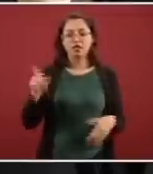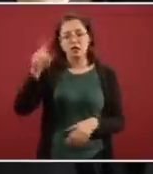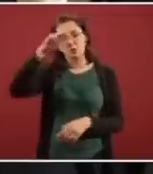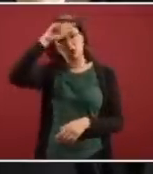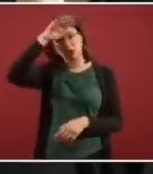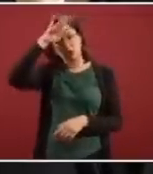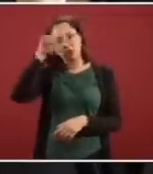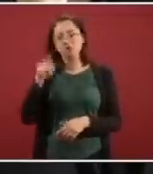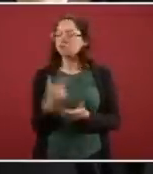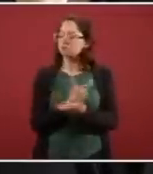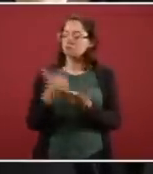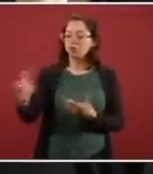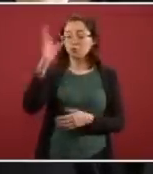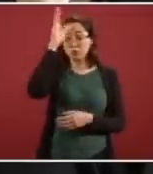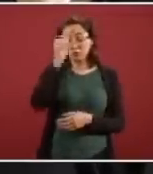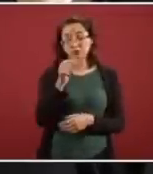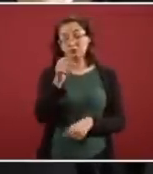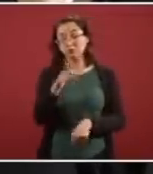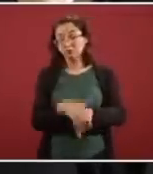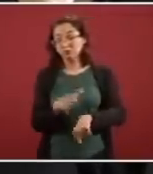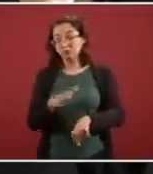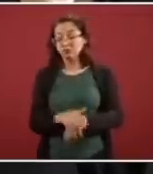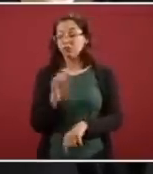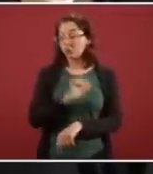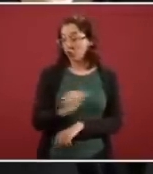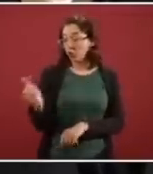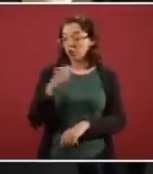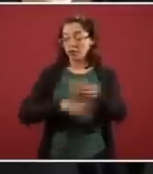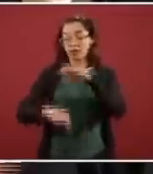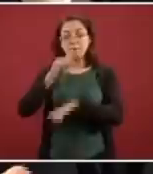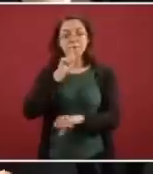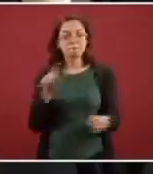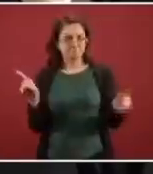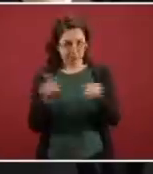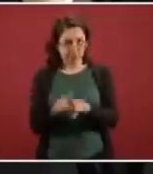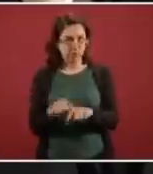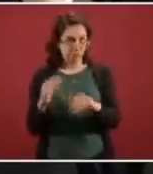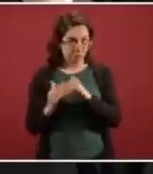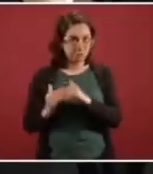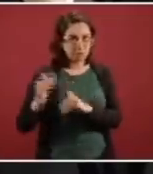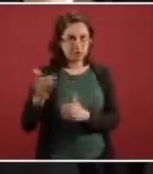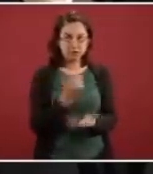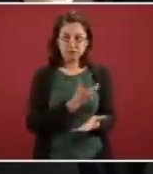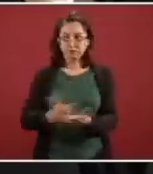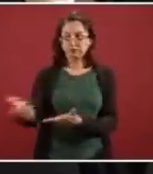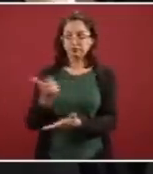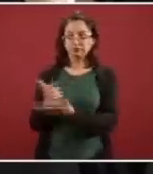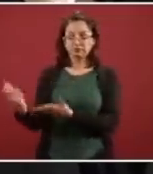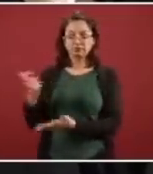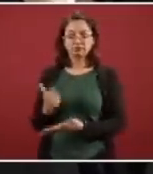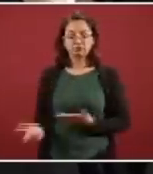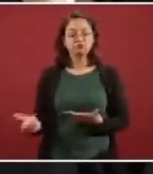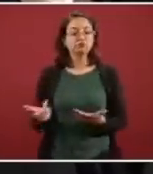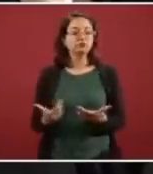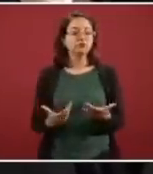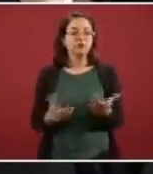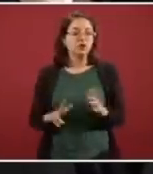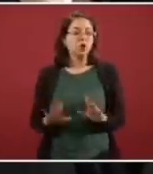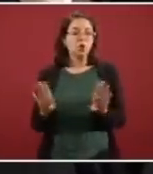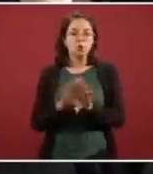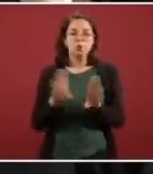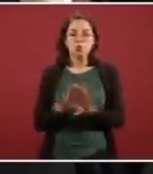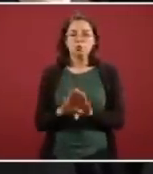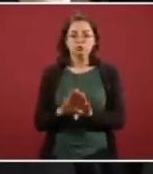Monterrey, casi todas. ¿Usted invitaría a que otras empresas vayan más allá del salario mínimo y den como suelo,